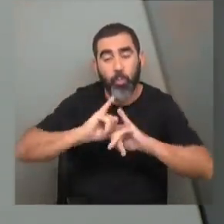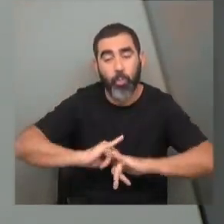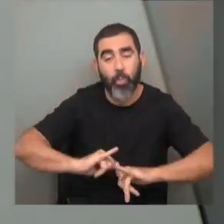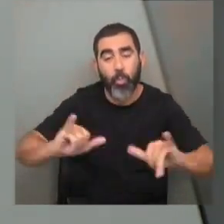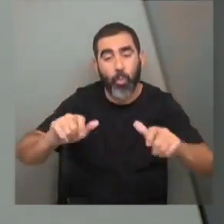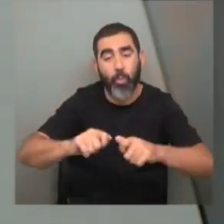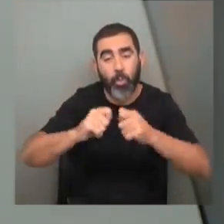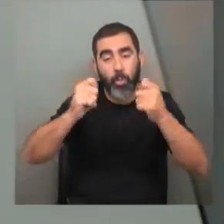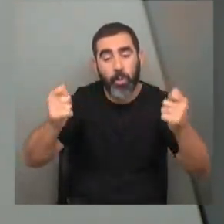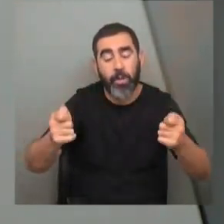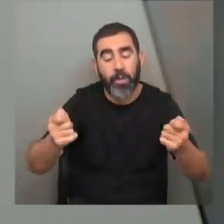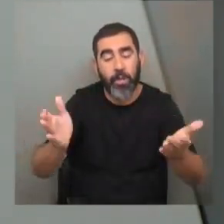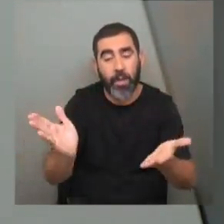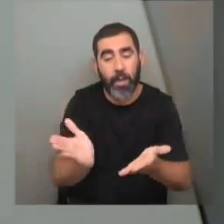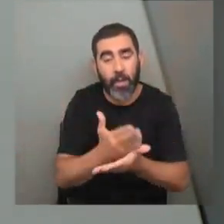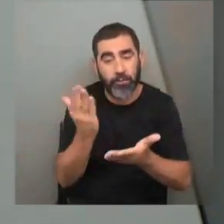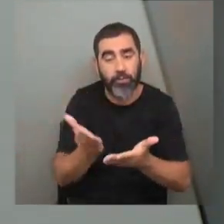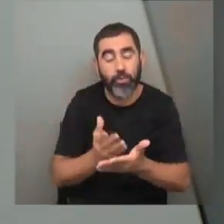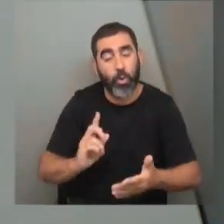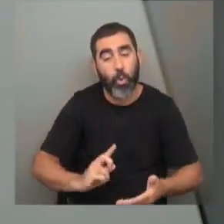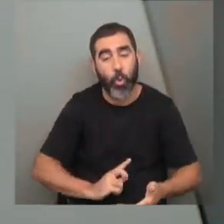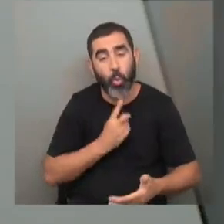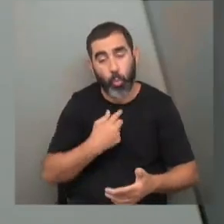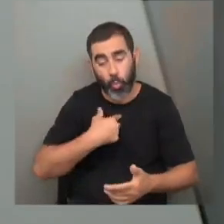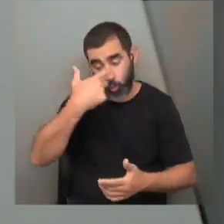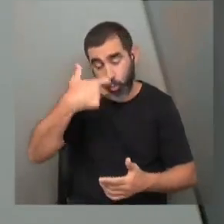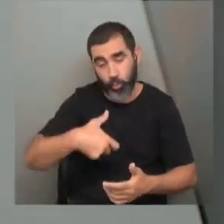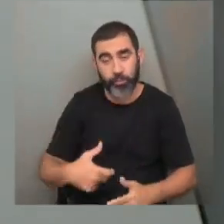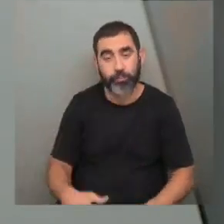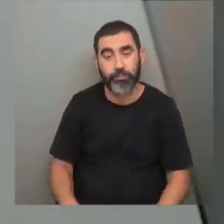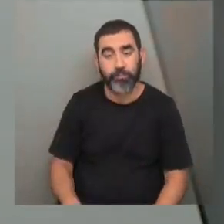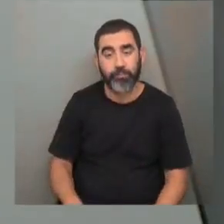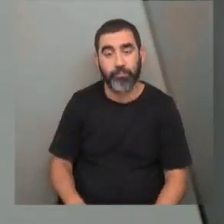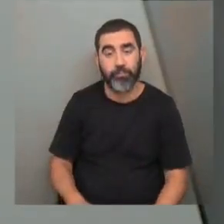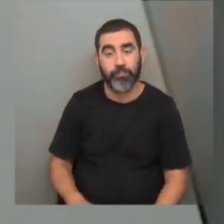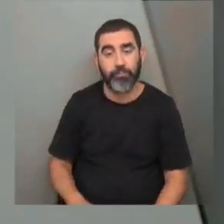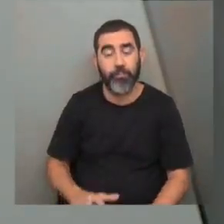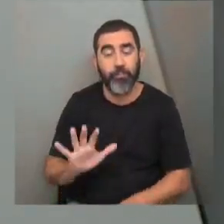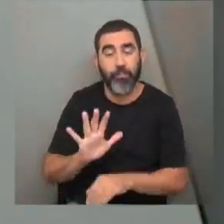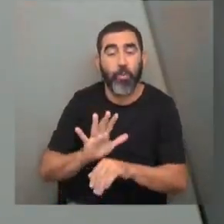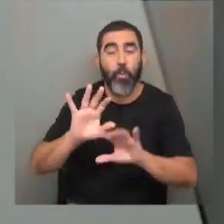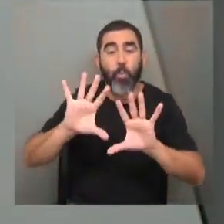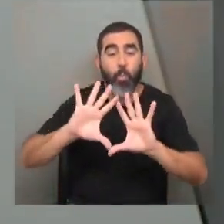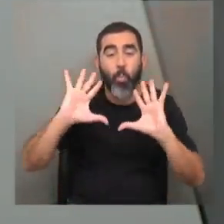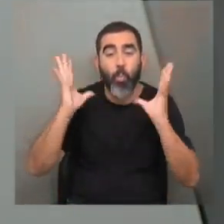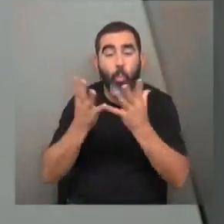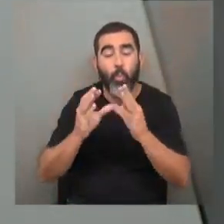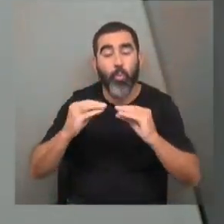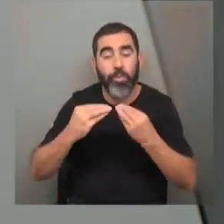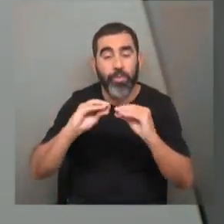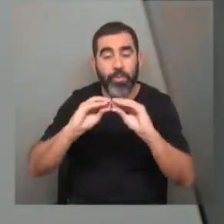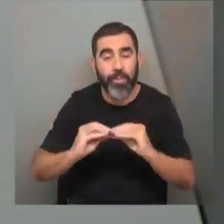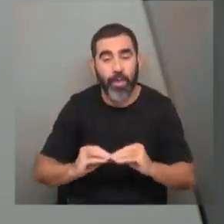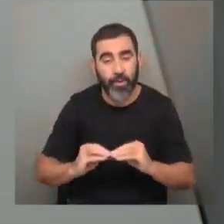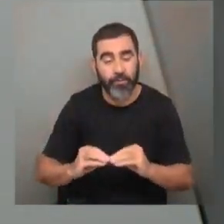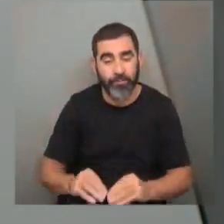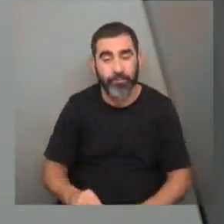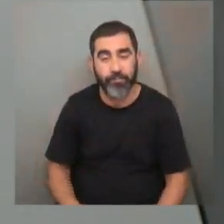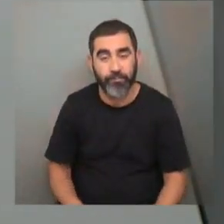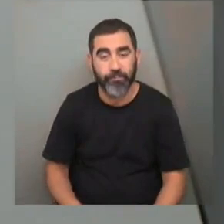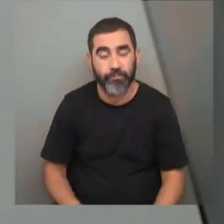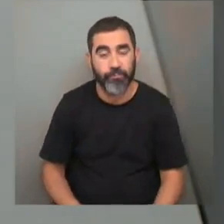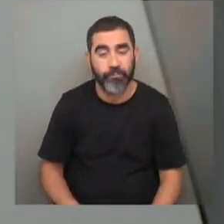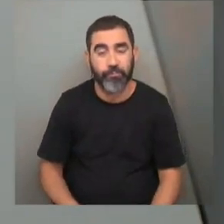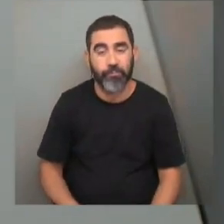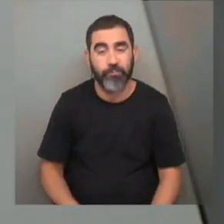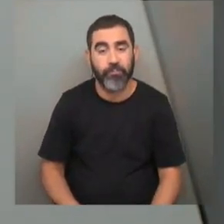Princeton, Annals of Mathematics, y es un gran orgullo para mí. Sí. Es como jugar el Mundial de las Matemáticas. A veces, Sí, hay, bueno, que ir al fútbol, a veces hay que ir al fútbol para poner en valor